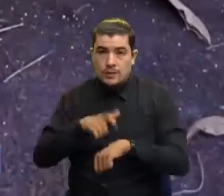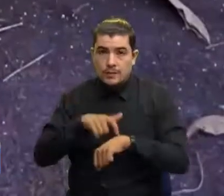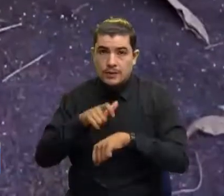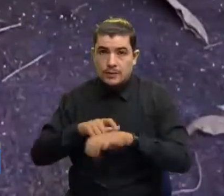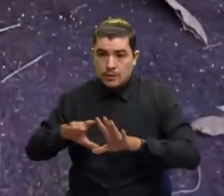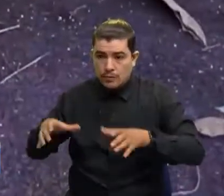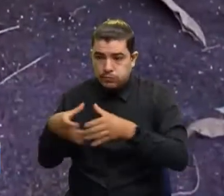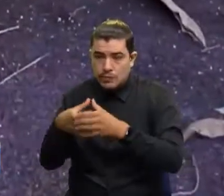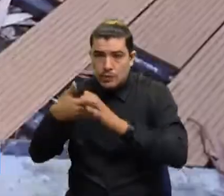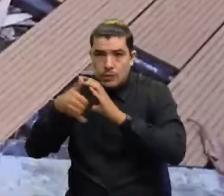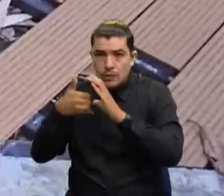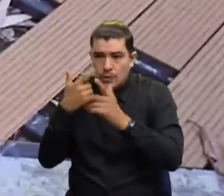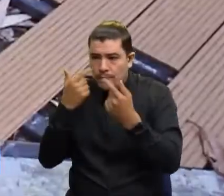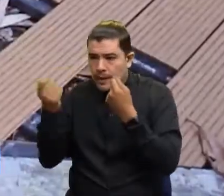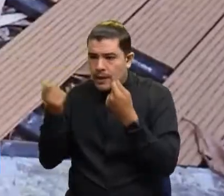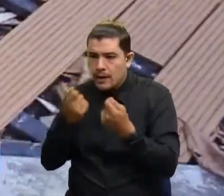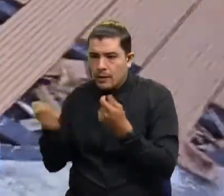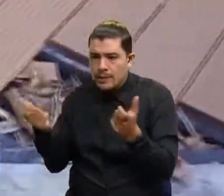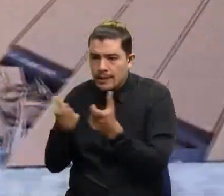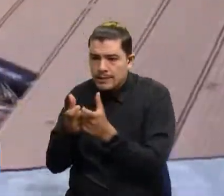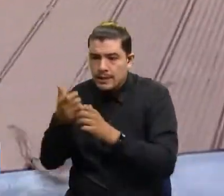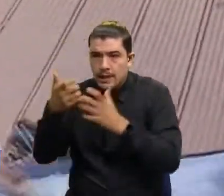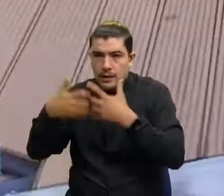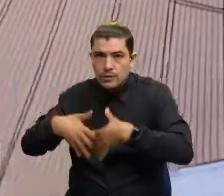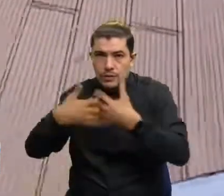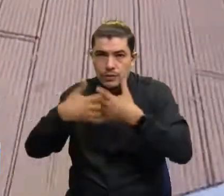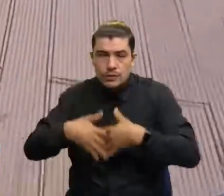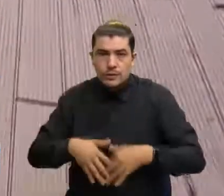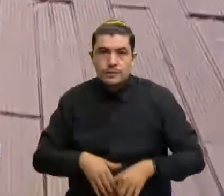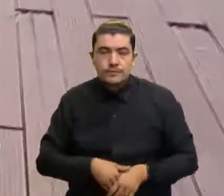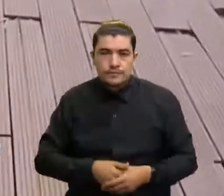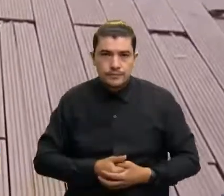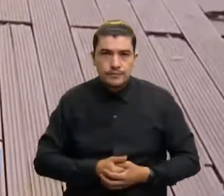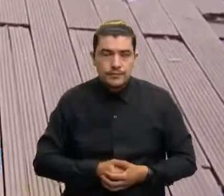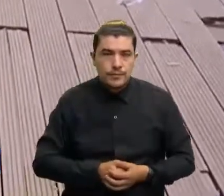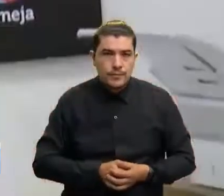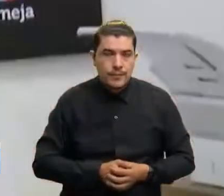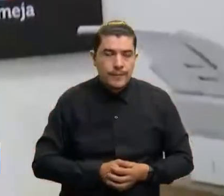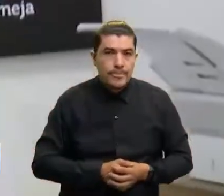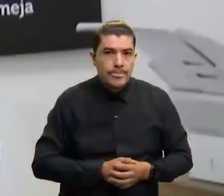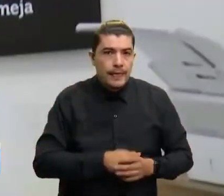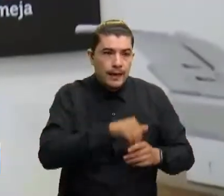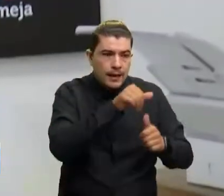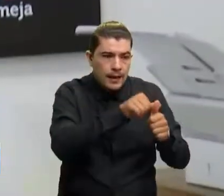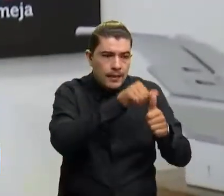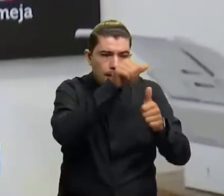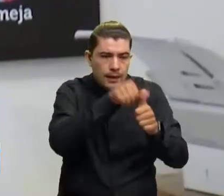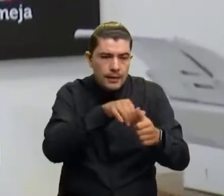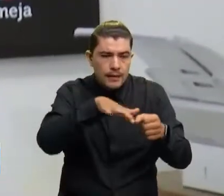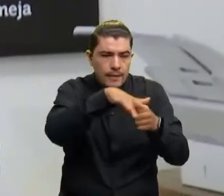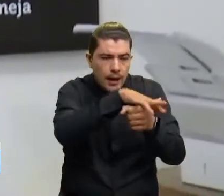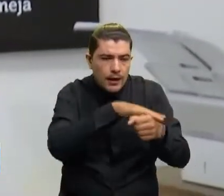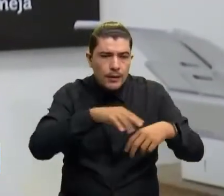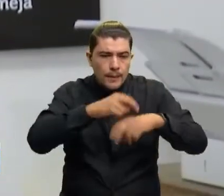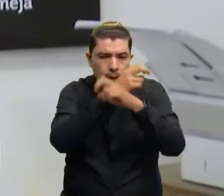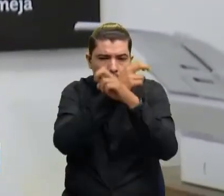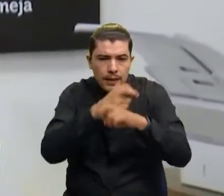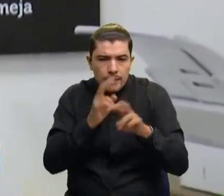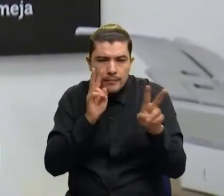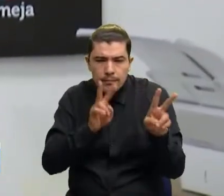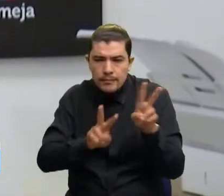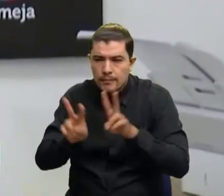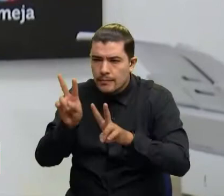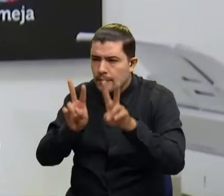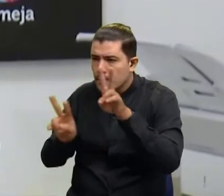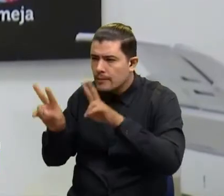manejo de pequeñas obras. Estamos haciendo un inventario barrio a barrio, parque a parque, de todas sus necesidades, y estamos a la espera de